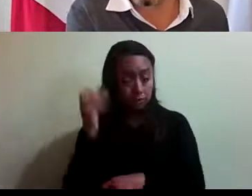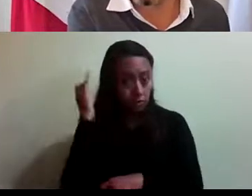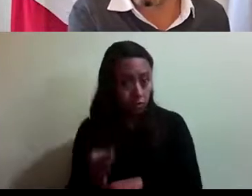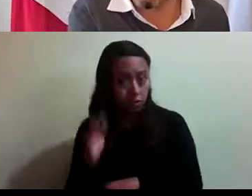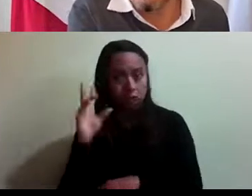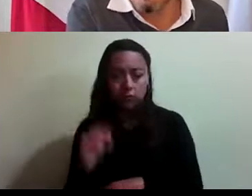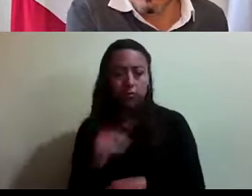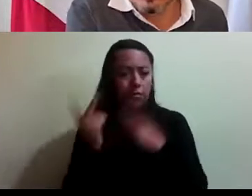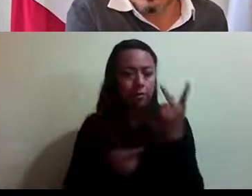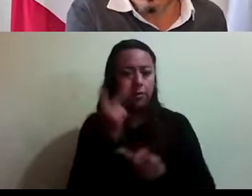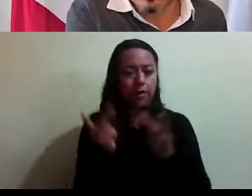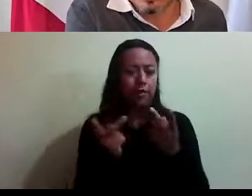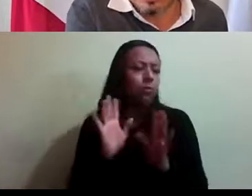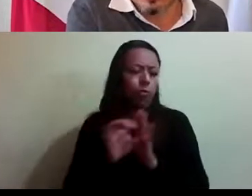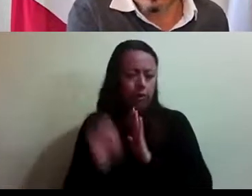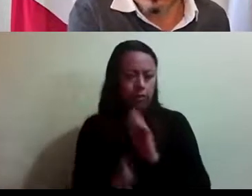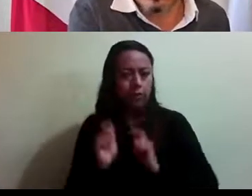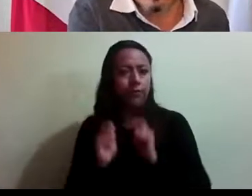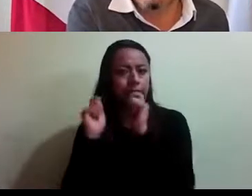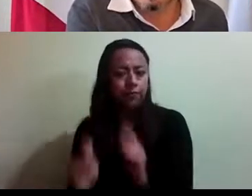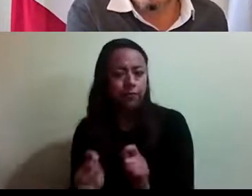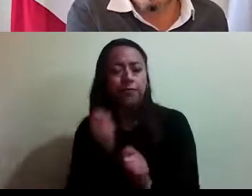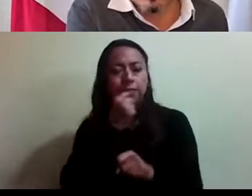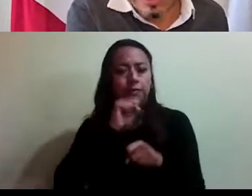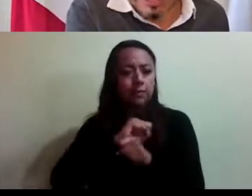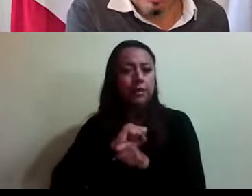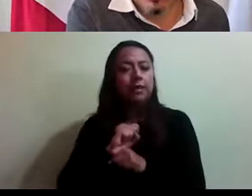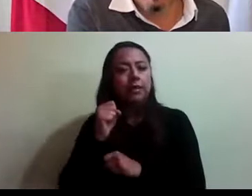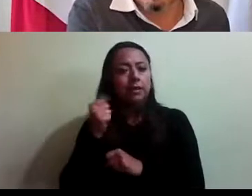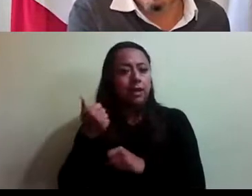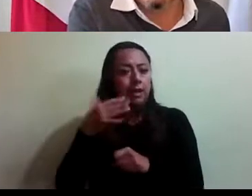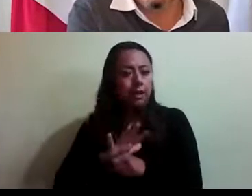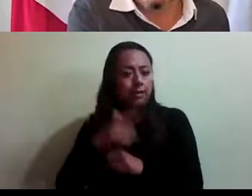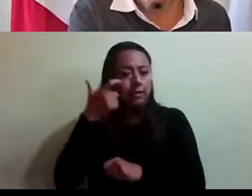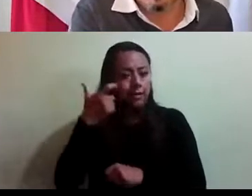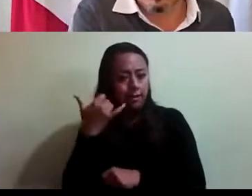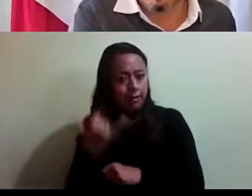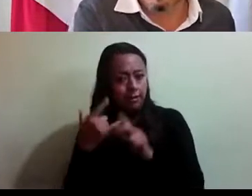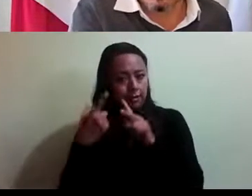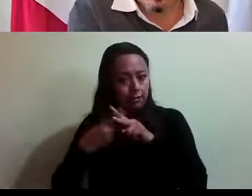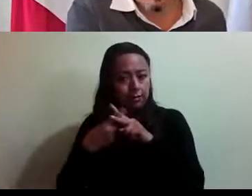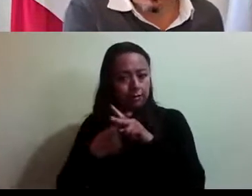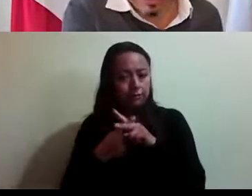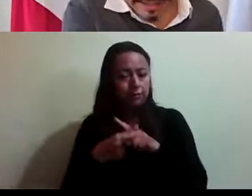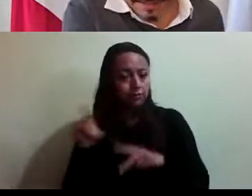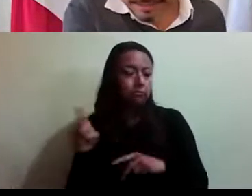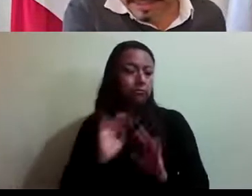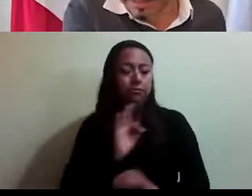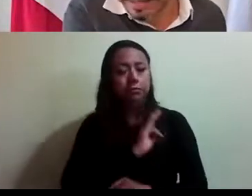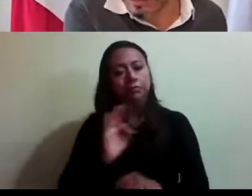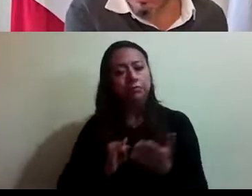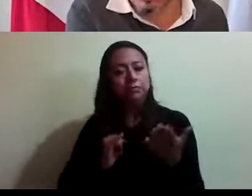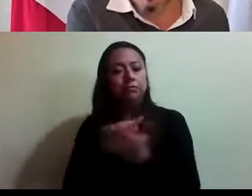se le entregó a la Secretaría de Administración y Finanzas la posibilidad de determinar el ejercicio y